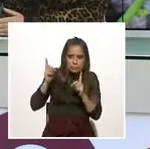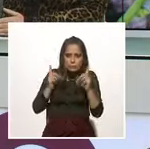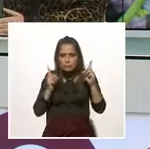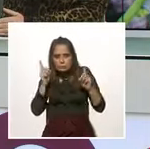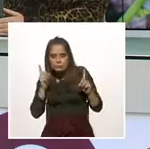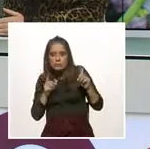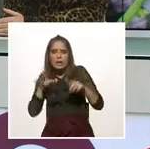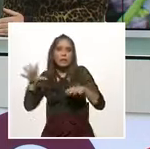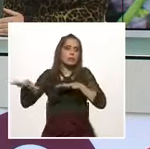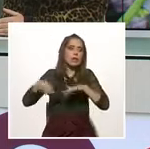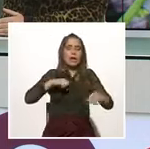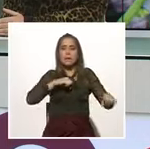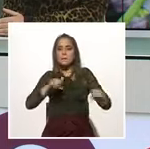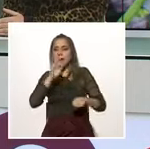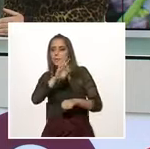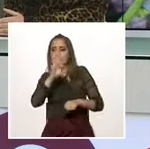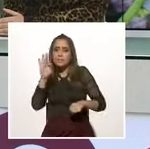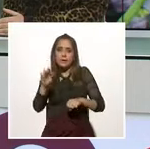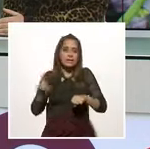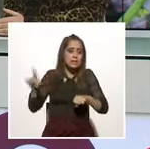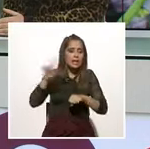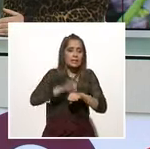diga va a temblar dentro de